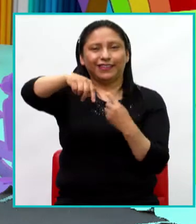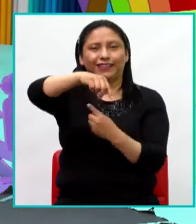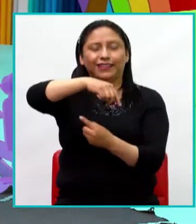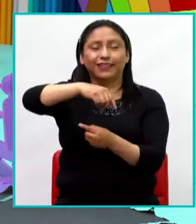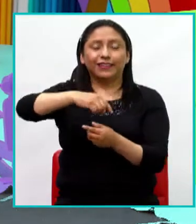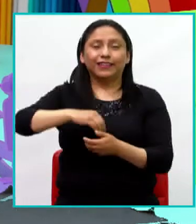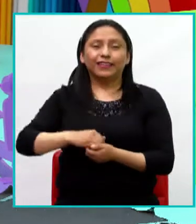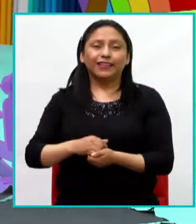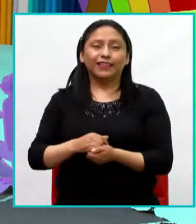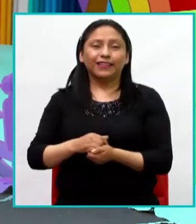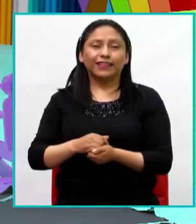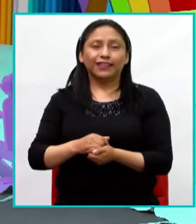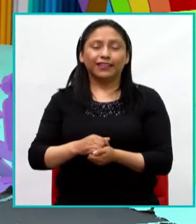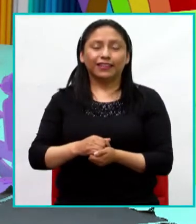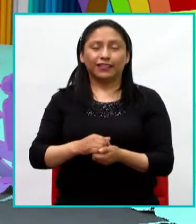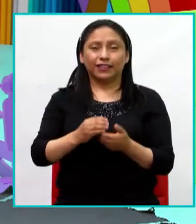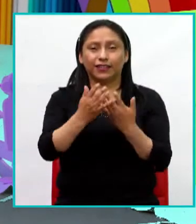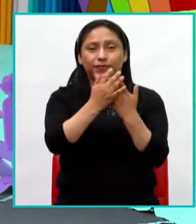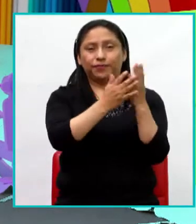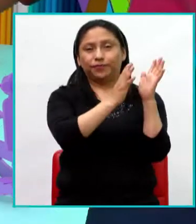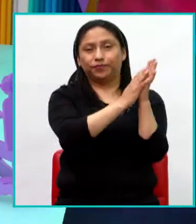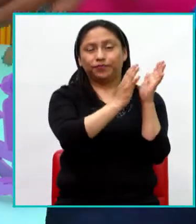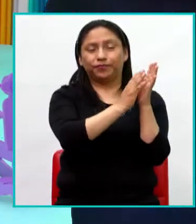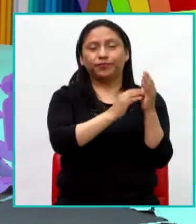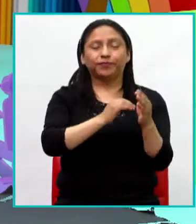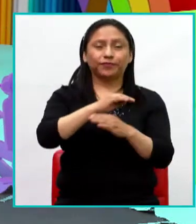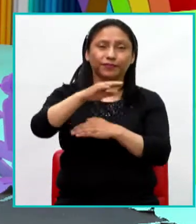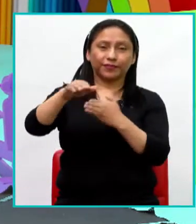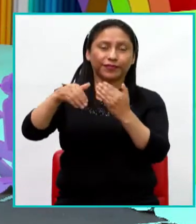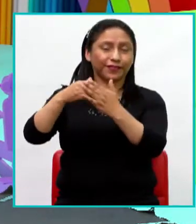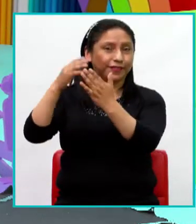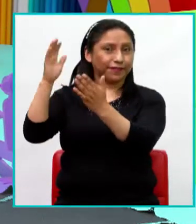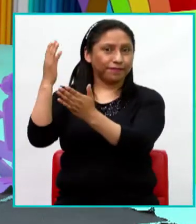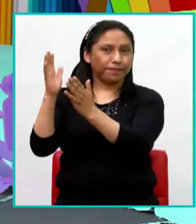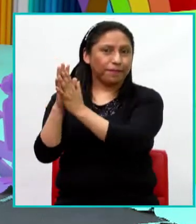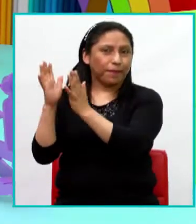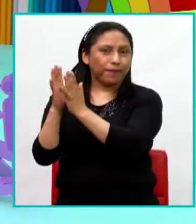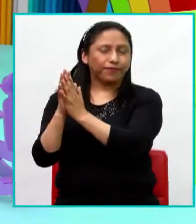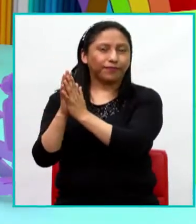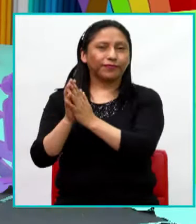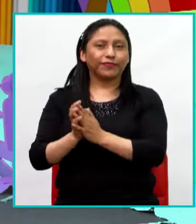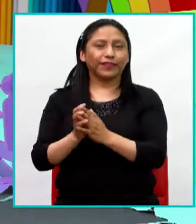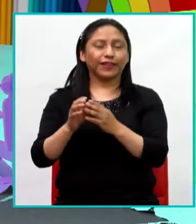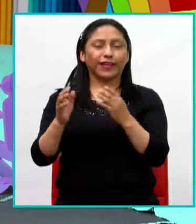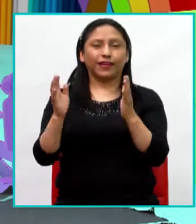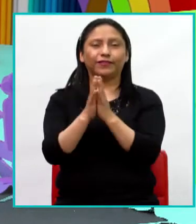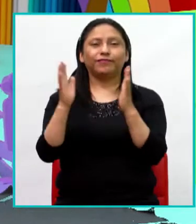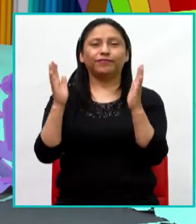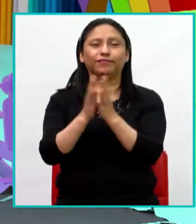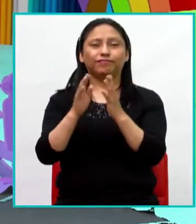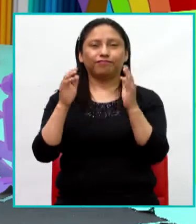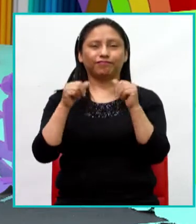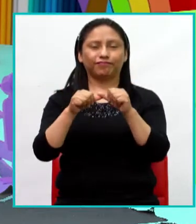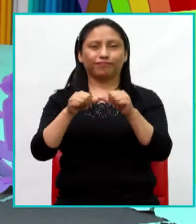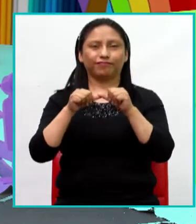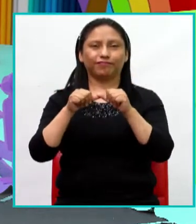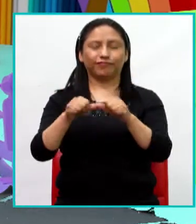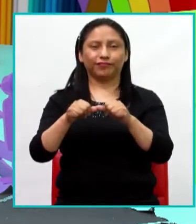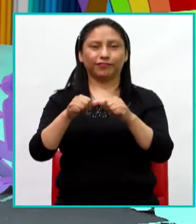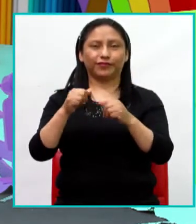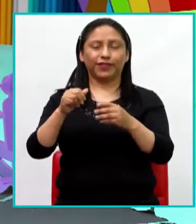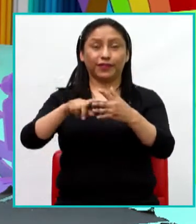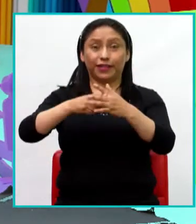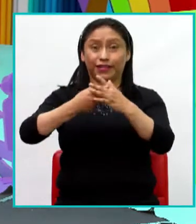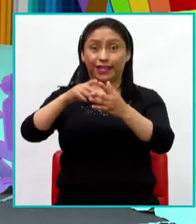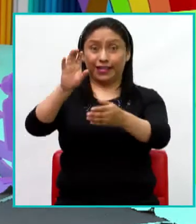voy a dar. Todos aplaudiendo aquí, todos aplaudiendo allá. Aplaudo, aplaudo, aplaudo y esta canción